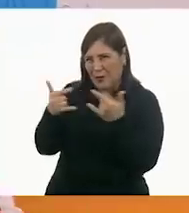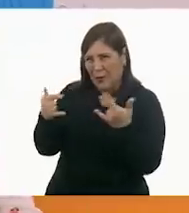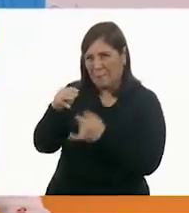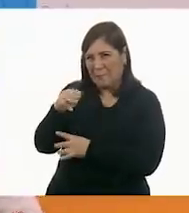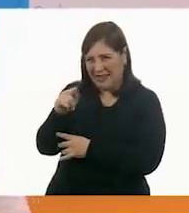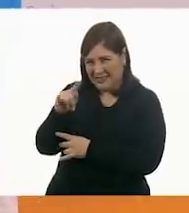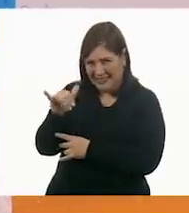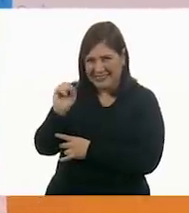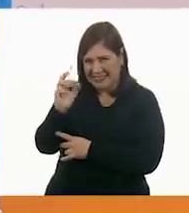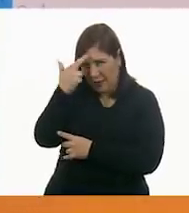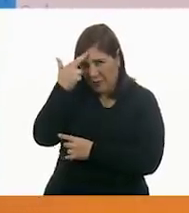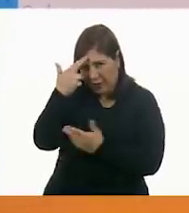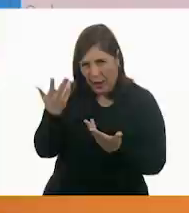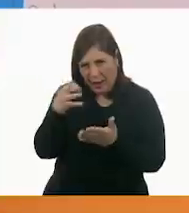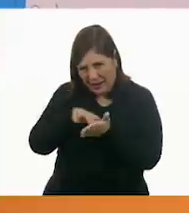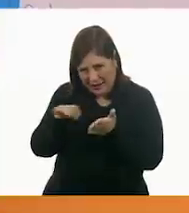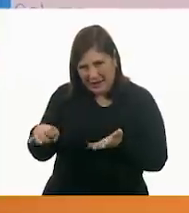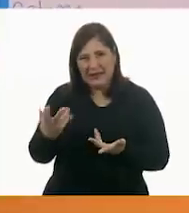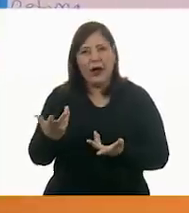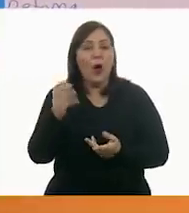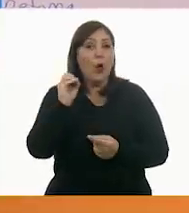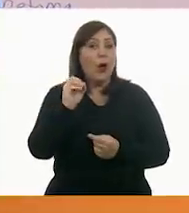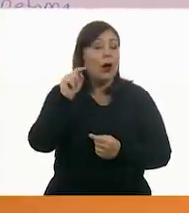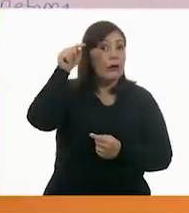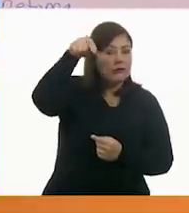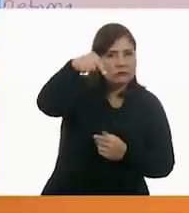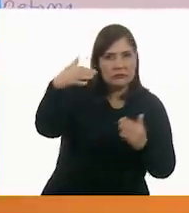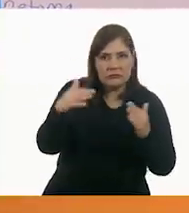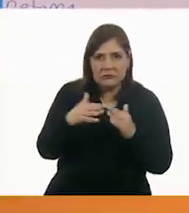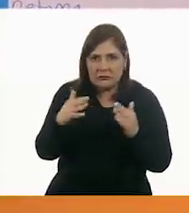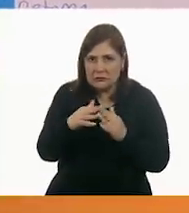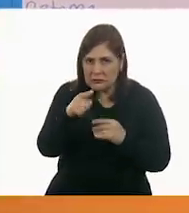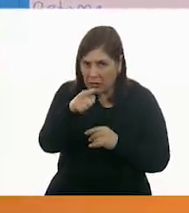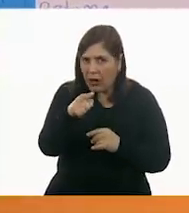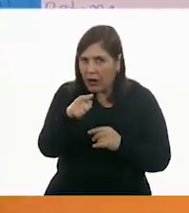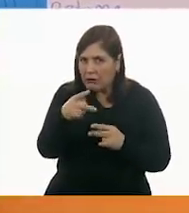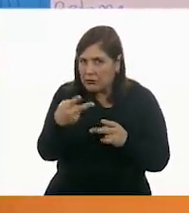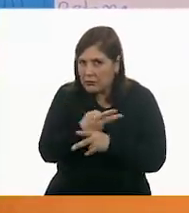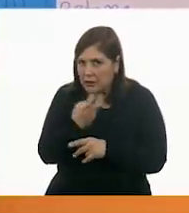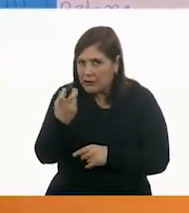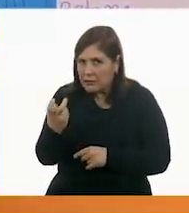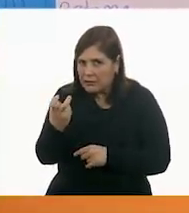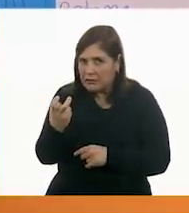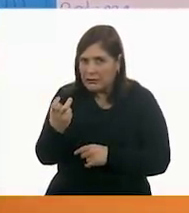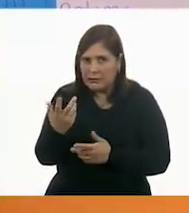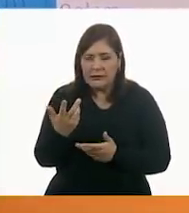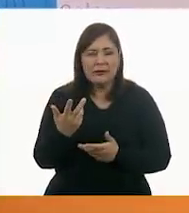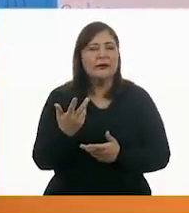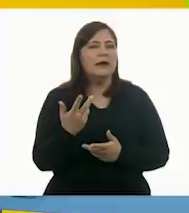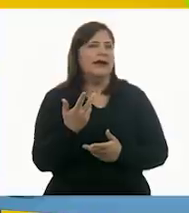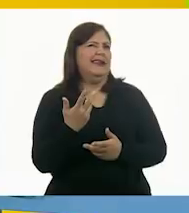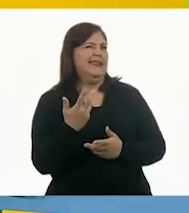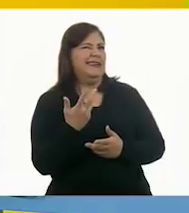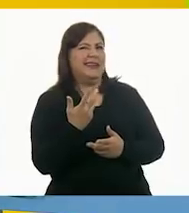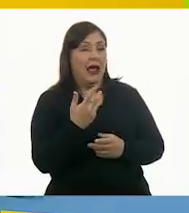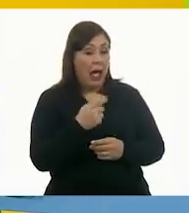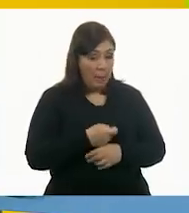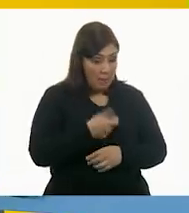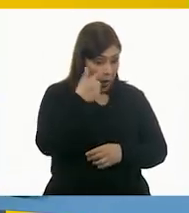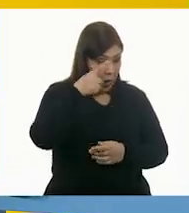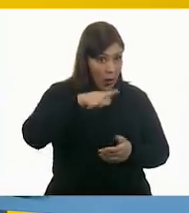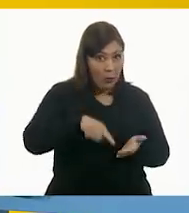¿verdad? Para un ejemplo. O allá en casita, ¿te ha pasado? Y ahí dice, a nadie le sale a la